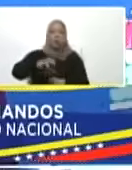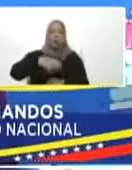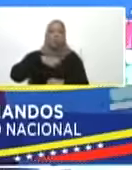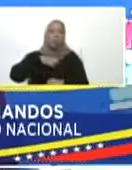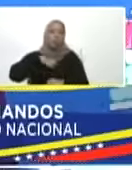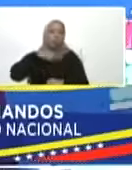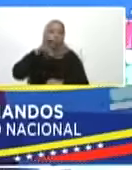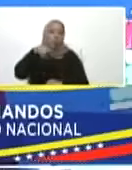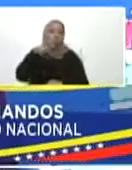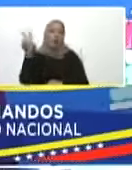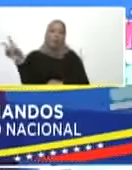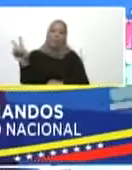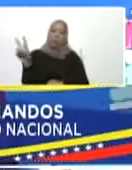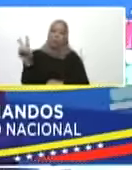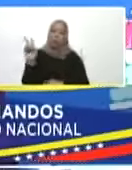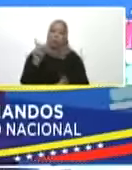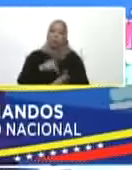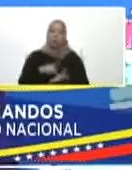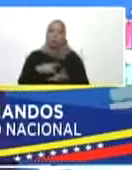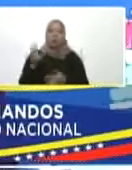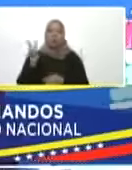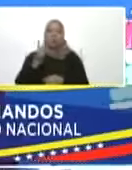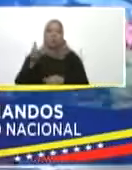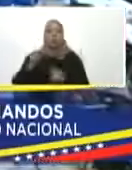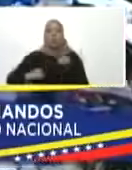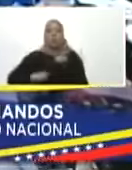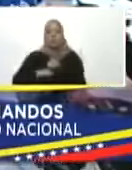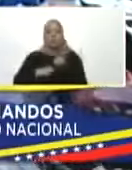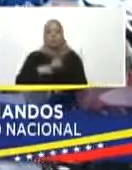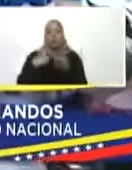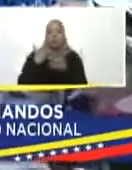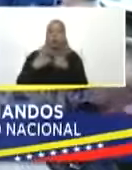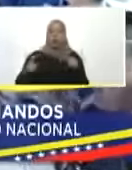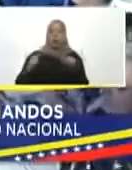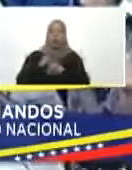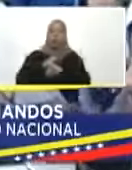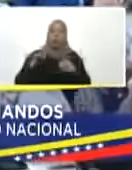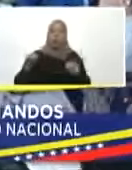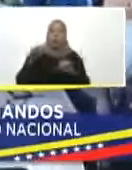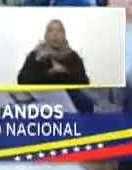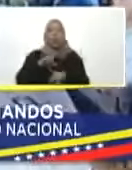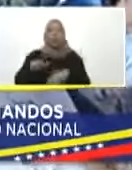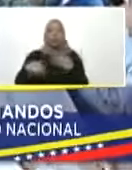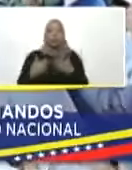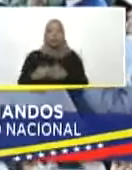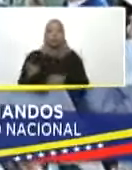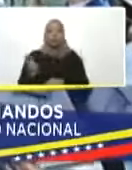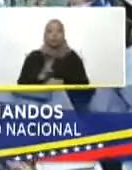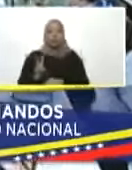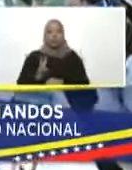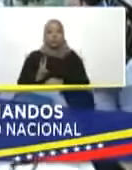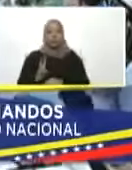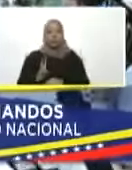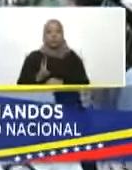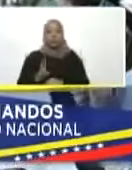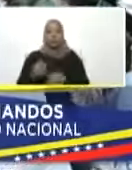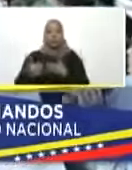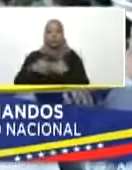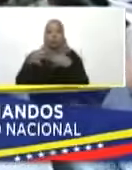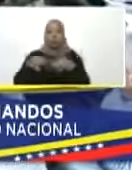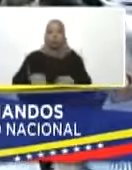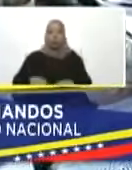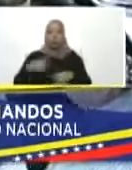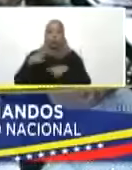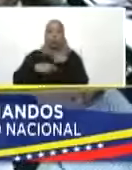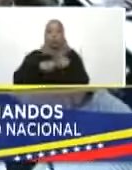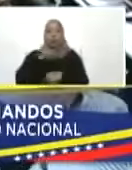podrán con Venezuela, la Venezuela rebelde, libre, independiente y soberana. Queda decretado entonces